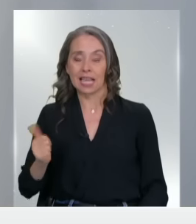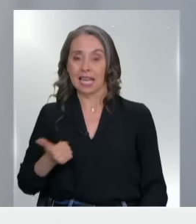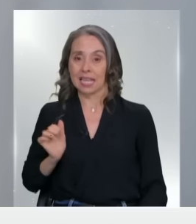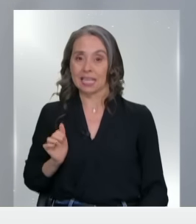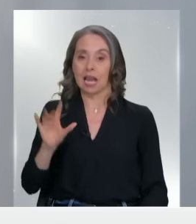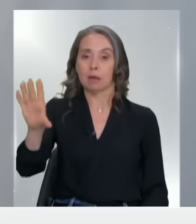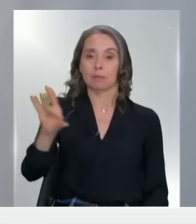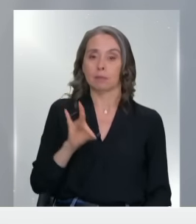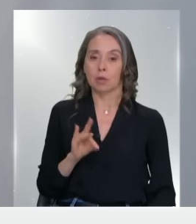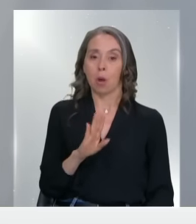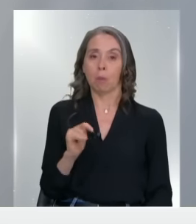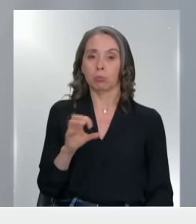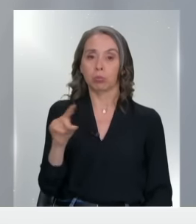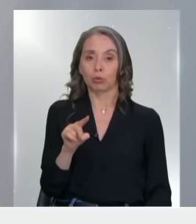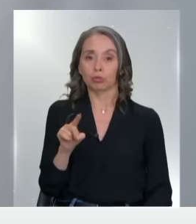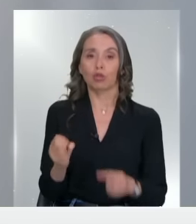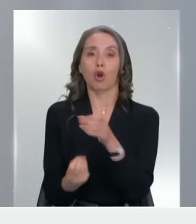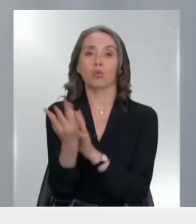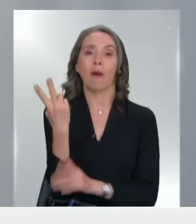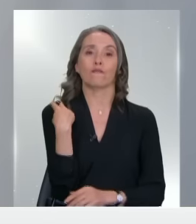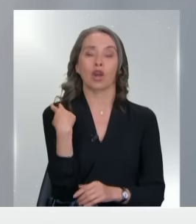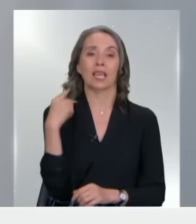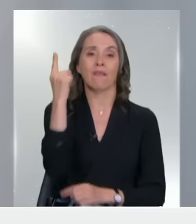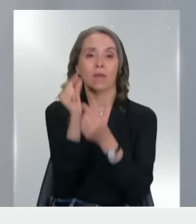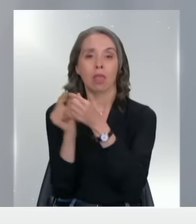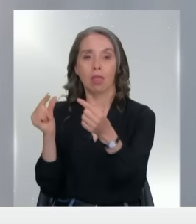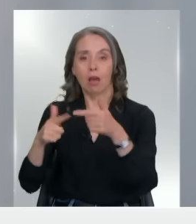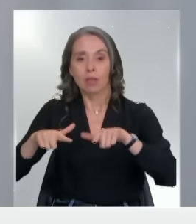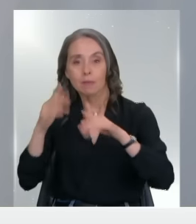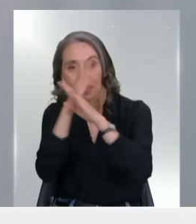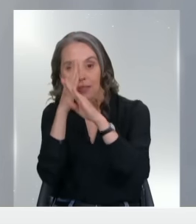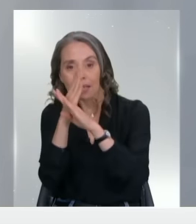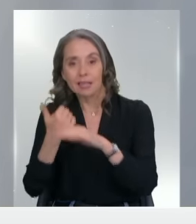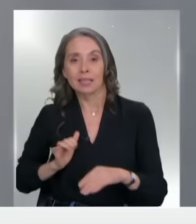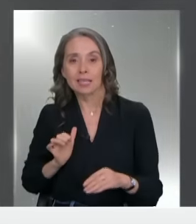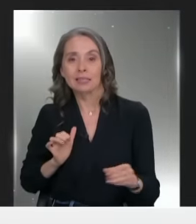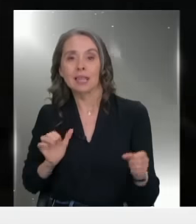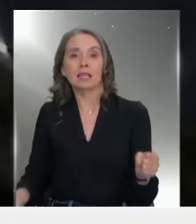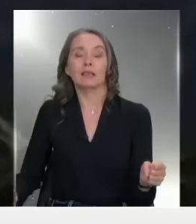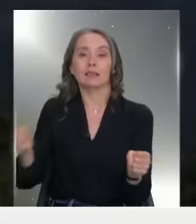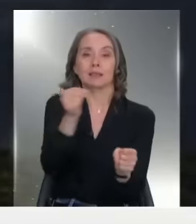prefecto Juan Carlos Bustos como el nuevo jefe nacional de inteligencia policial